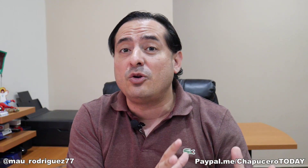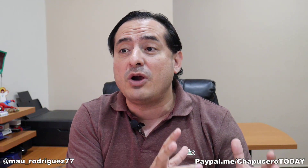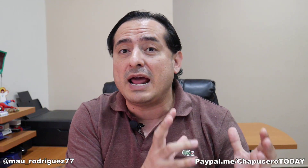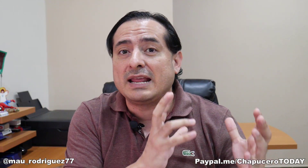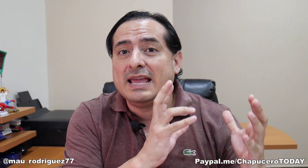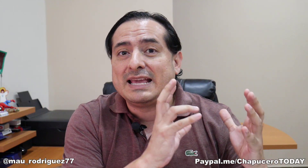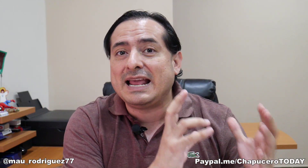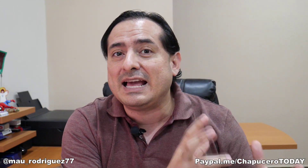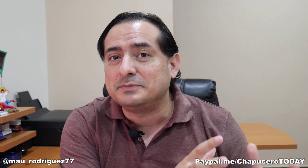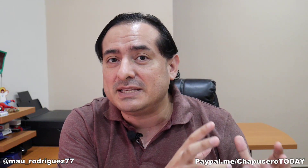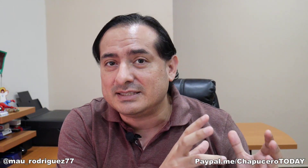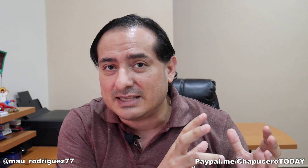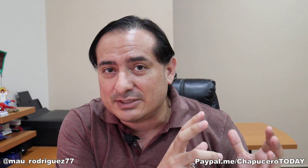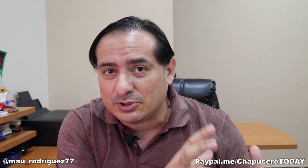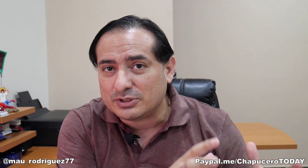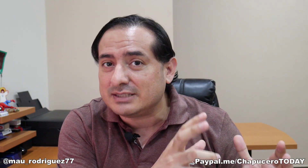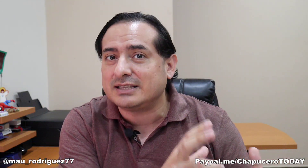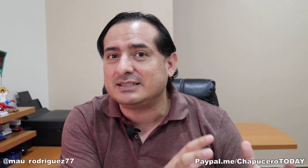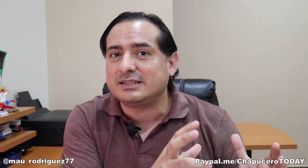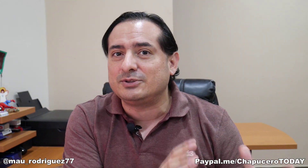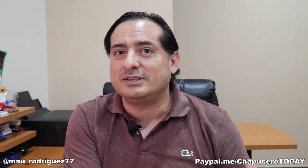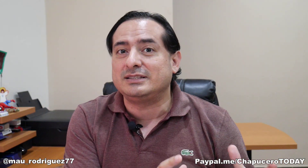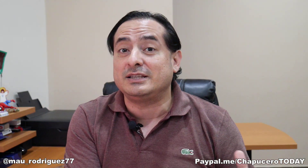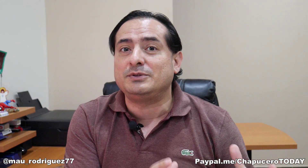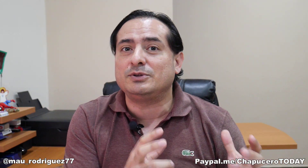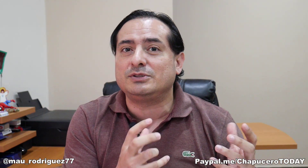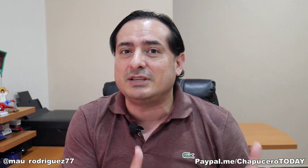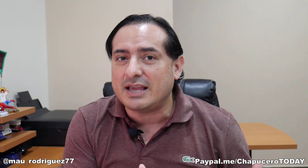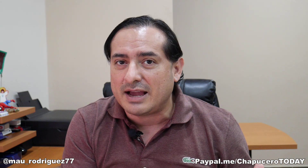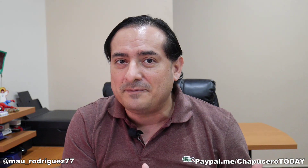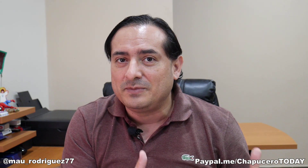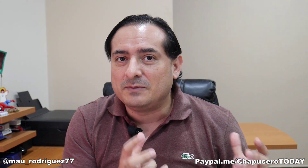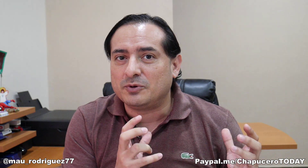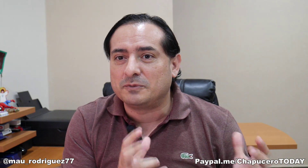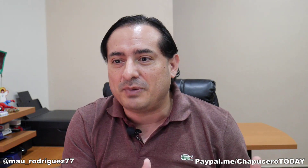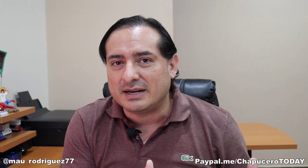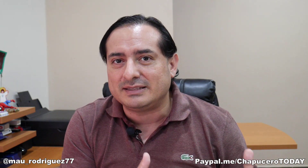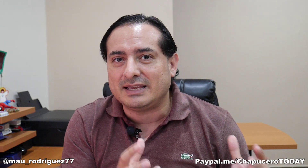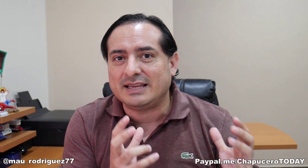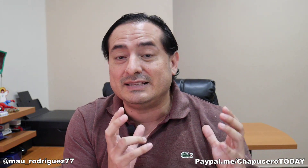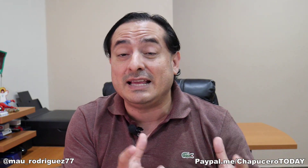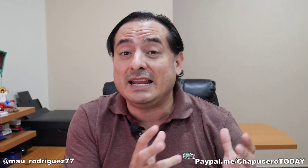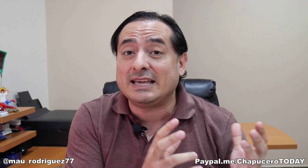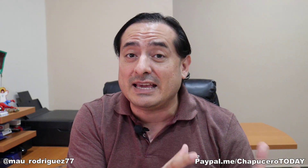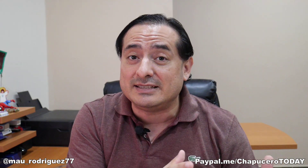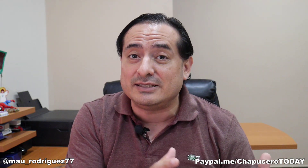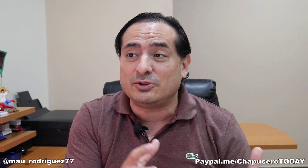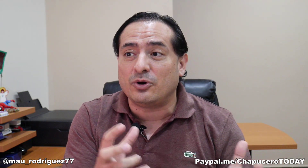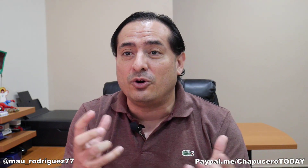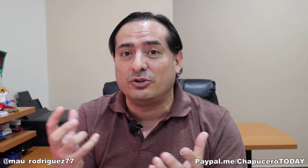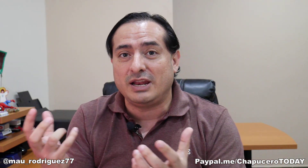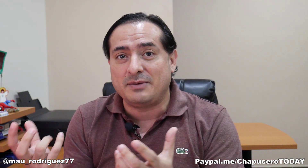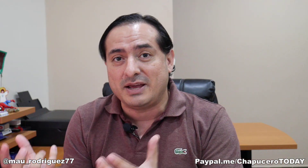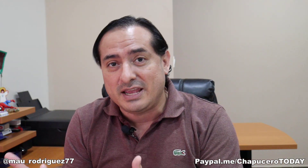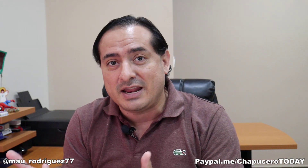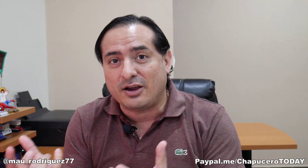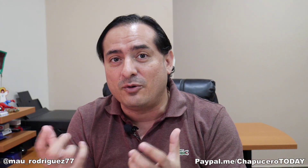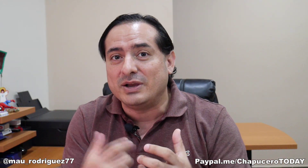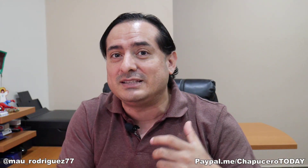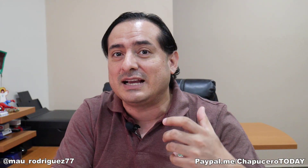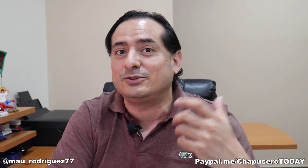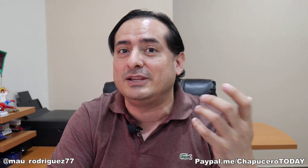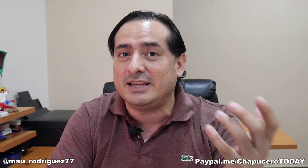segundo lugar que la administración de estas estaciones de servicios sea por parte del ejército o de la marina